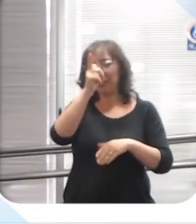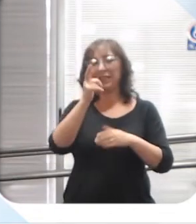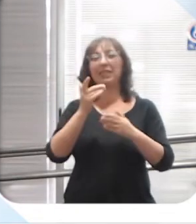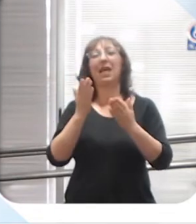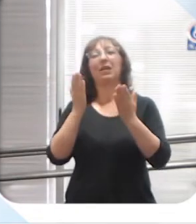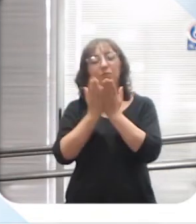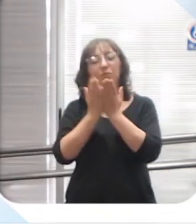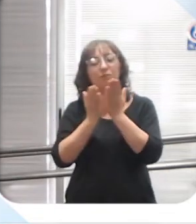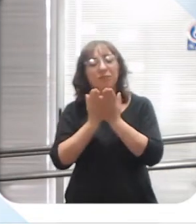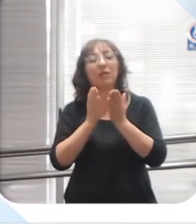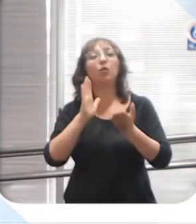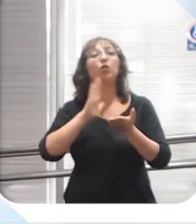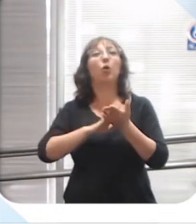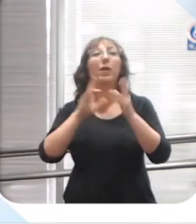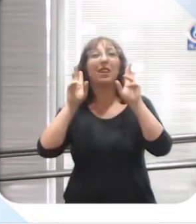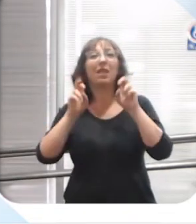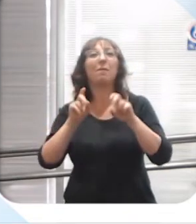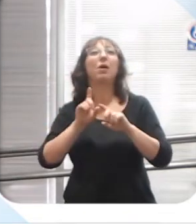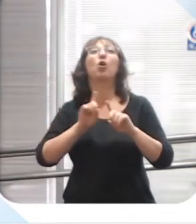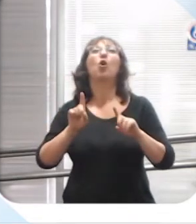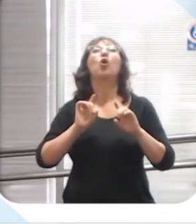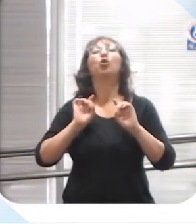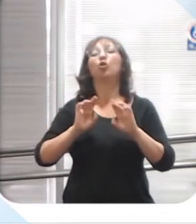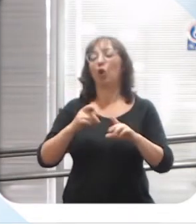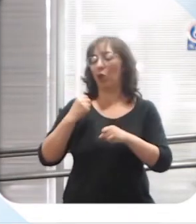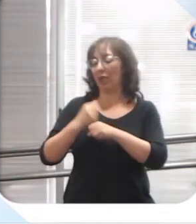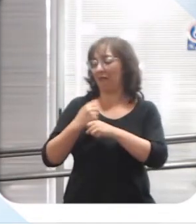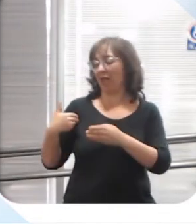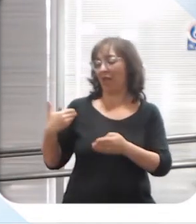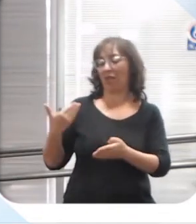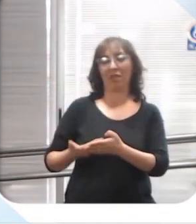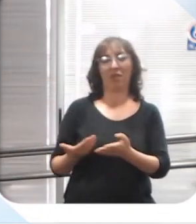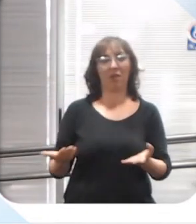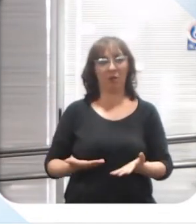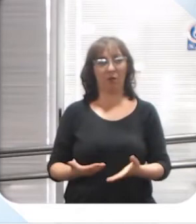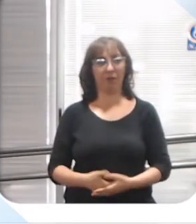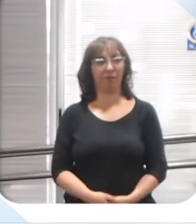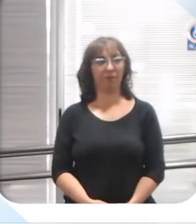estos temas y no solamente los que venimos trabajando hasta ahora.